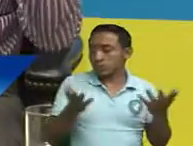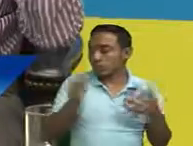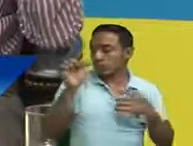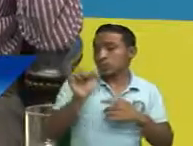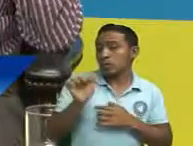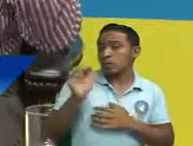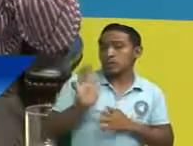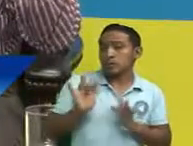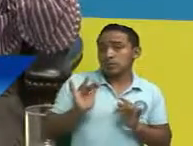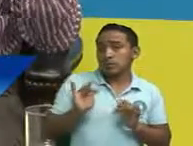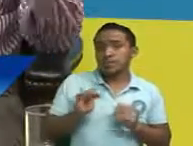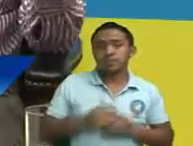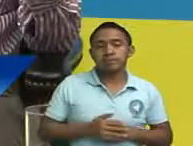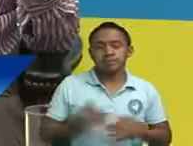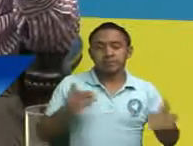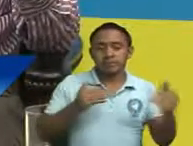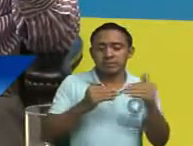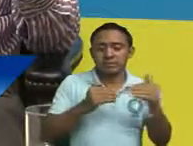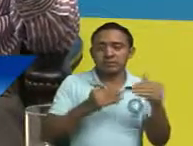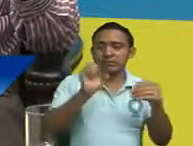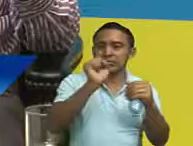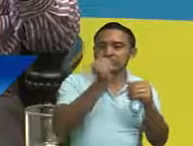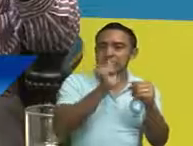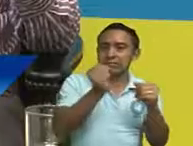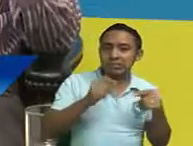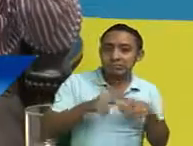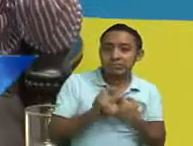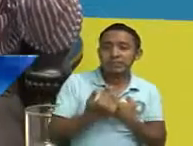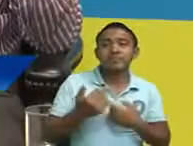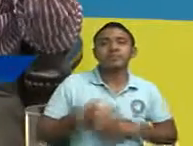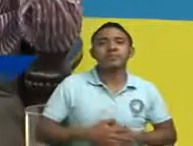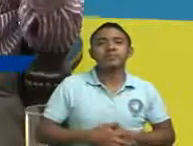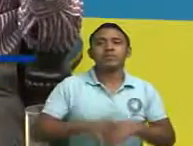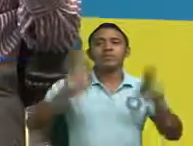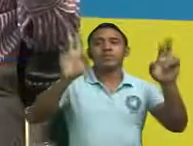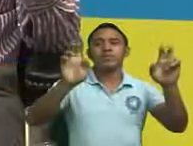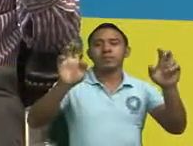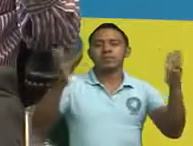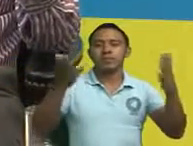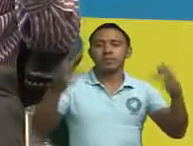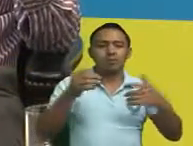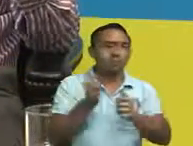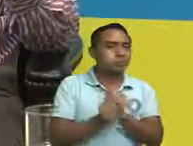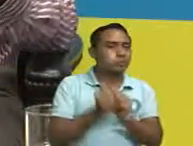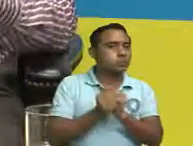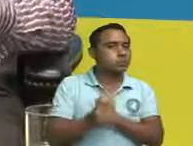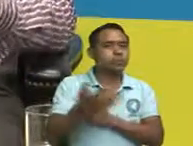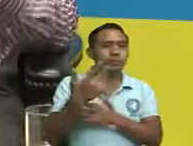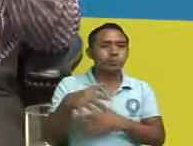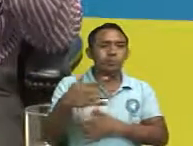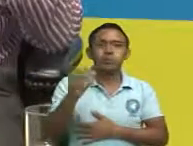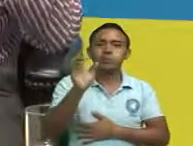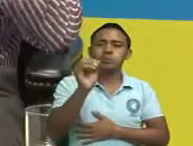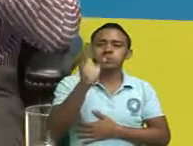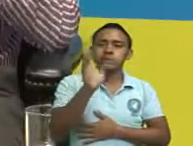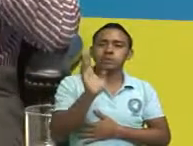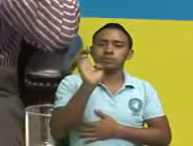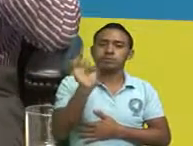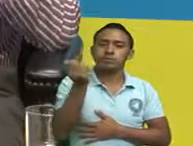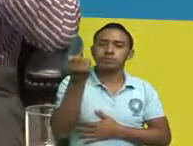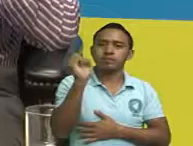que ya estamos a las puertas del fin de semana. Estamos hablando sobre los peligros de la obesidad y